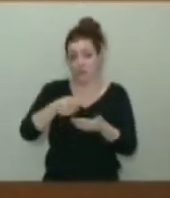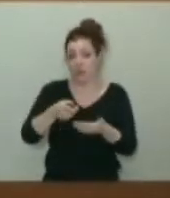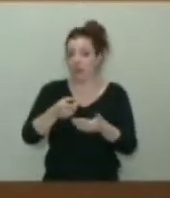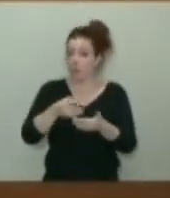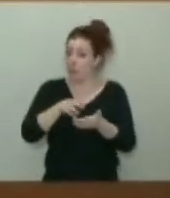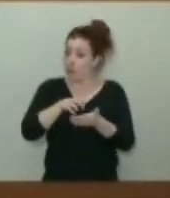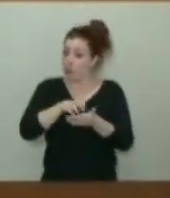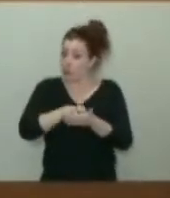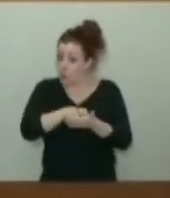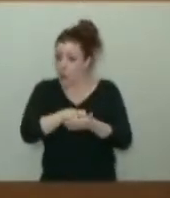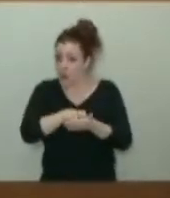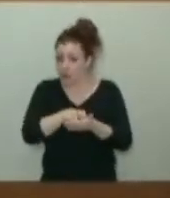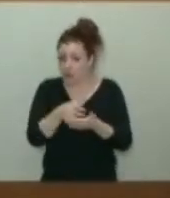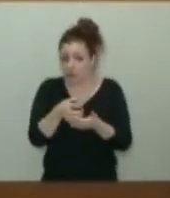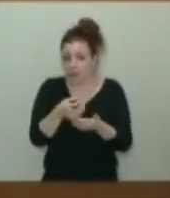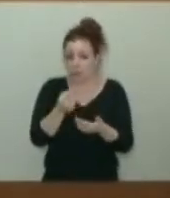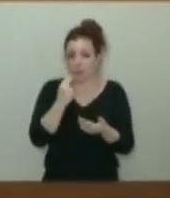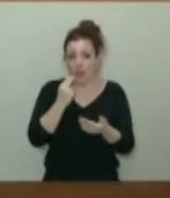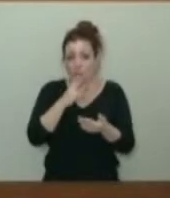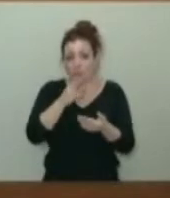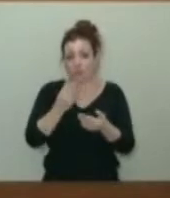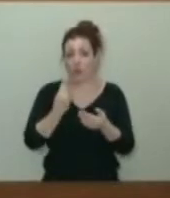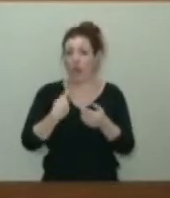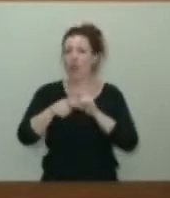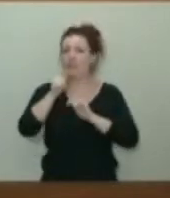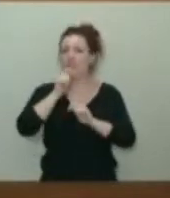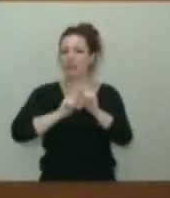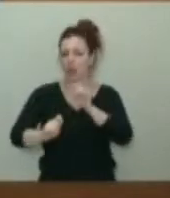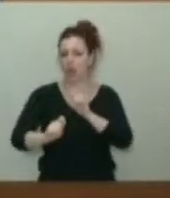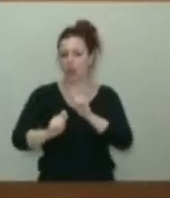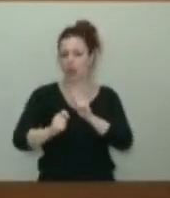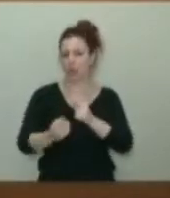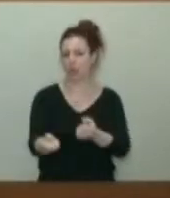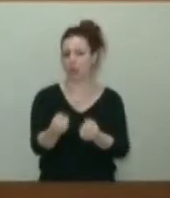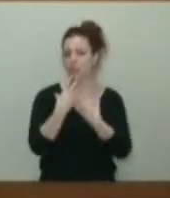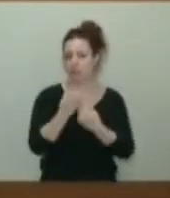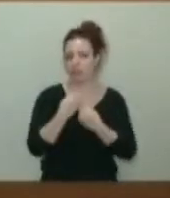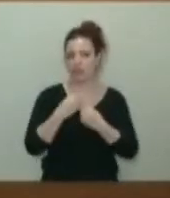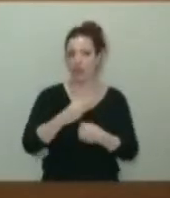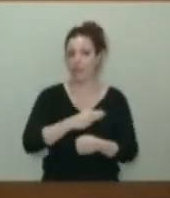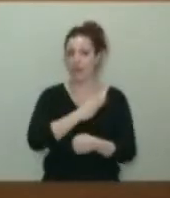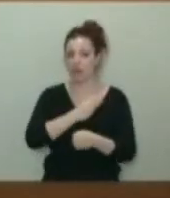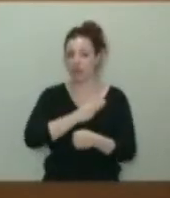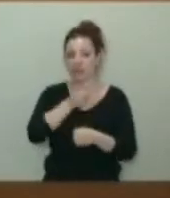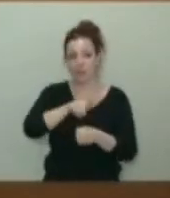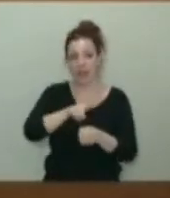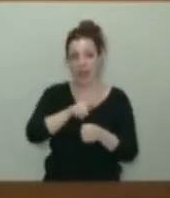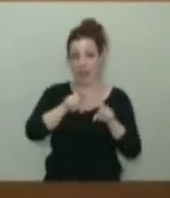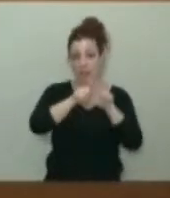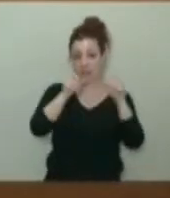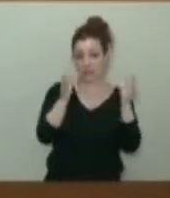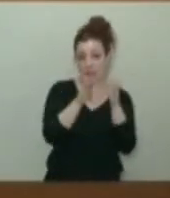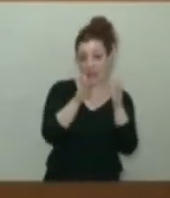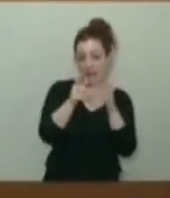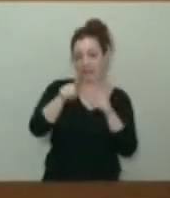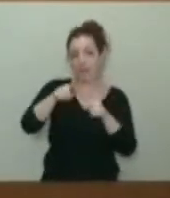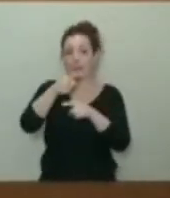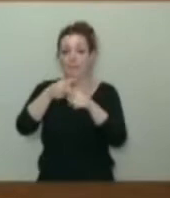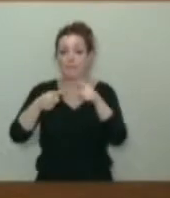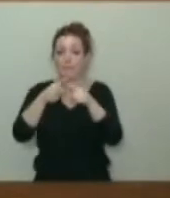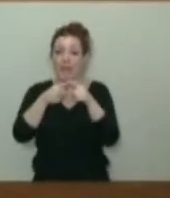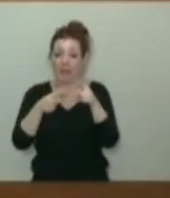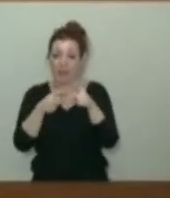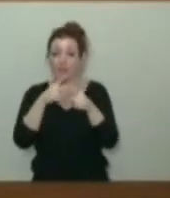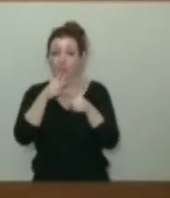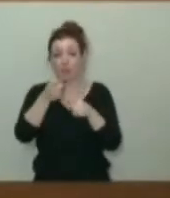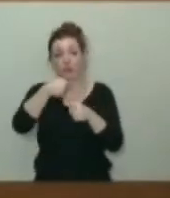han trasladado múltiples asociaciones patronales y de pequeñas y medianas empresas, a las que agradecemos su